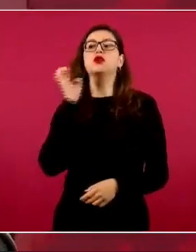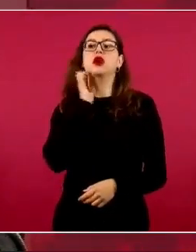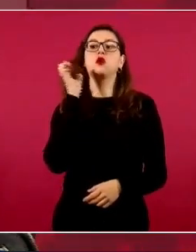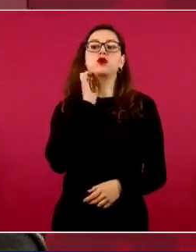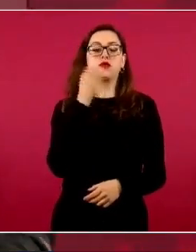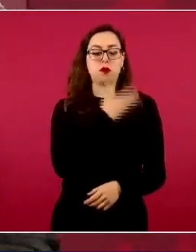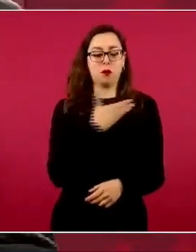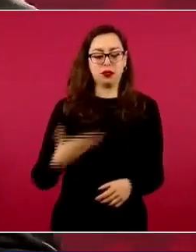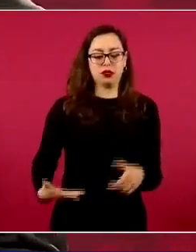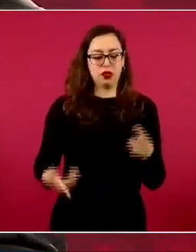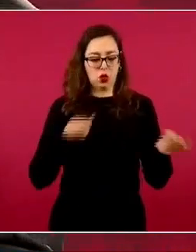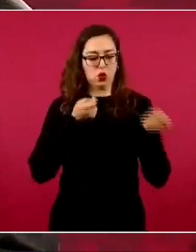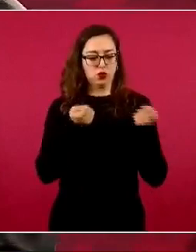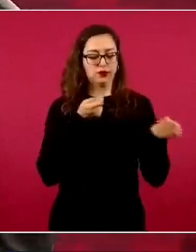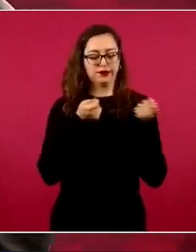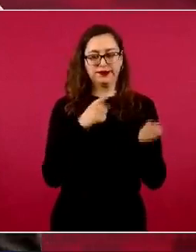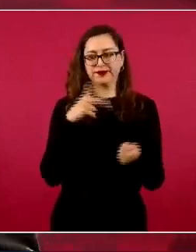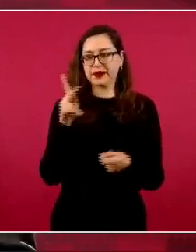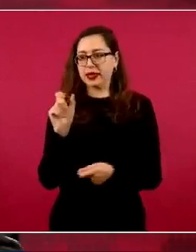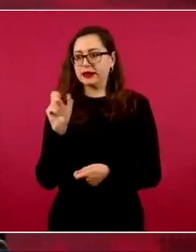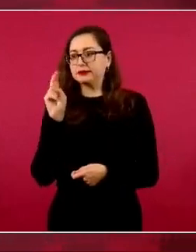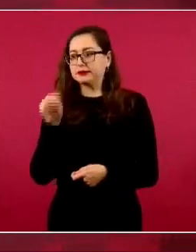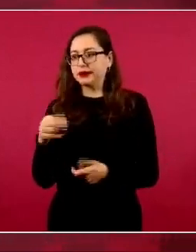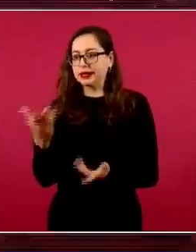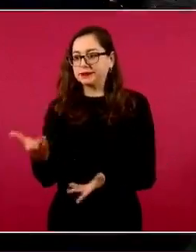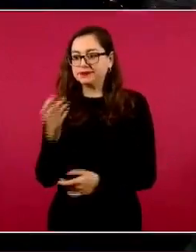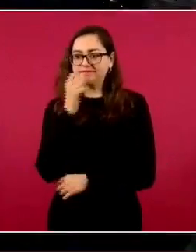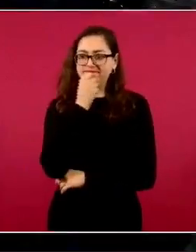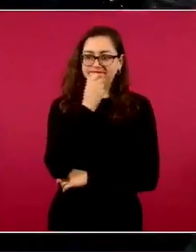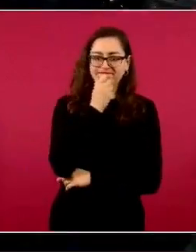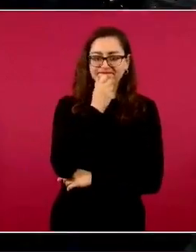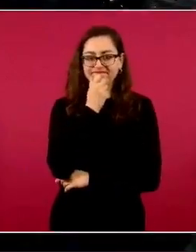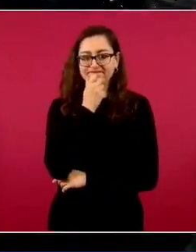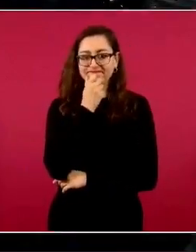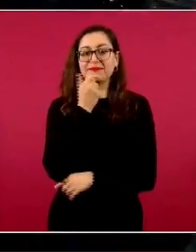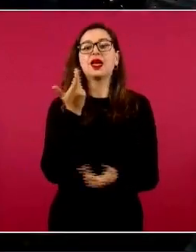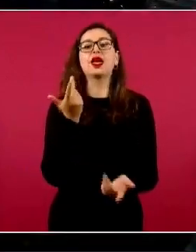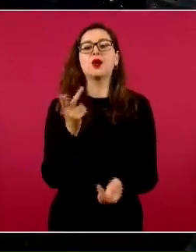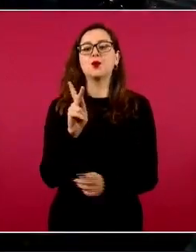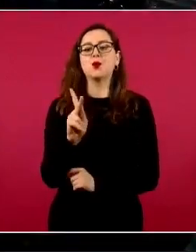Entonces, todos los jueces recomendados por Diego